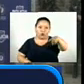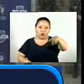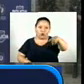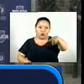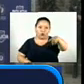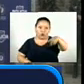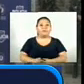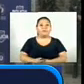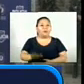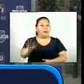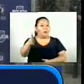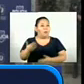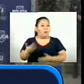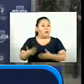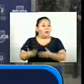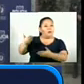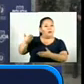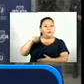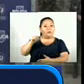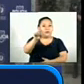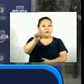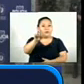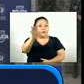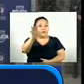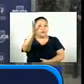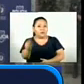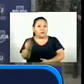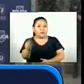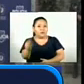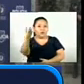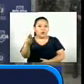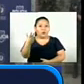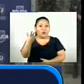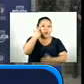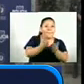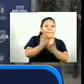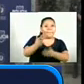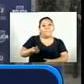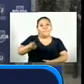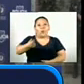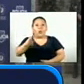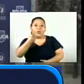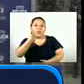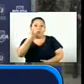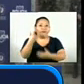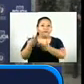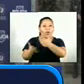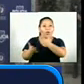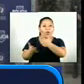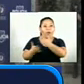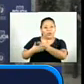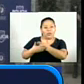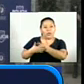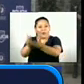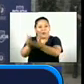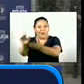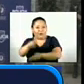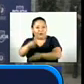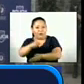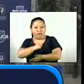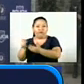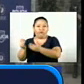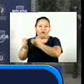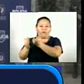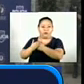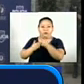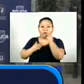hace más de 15 días cuando la fuerza naval nos advierte o nos comunica que